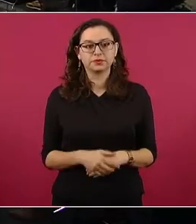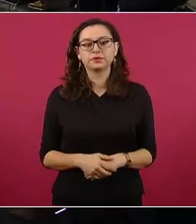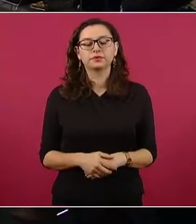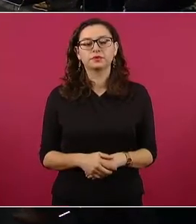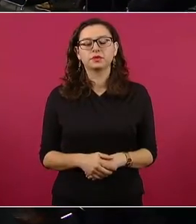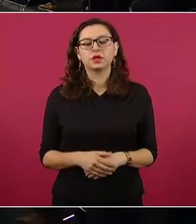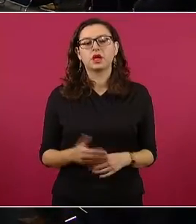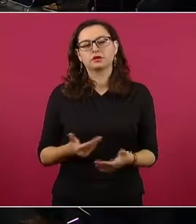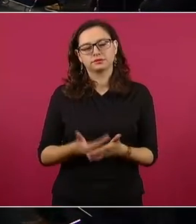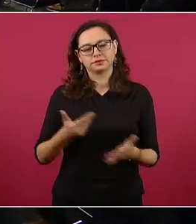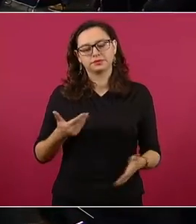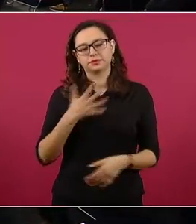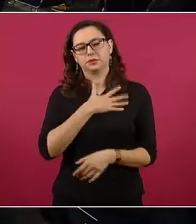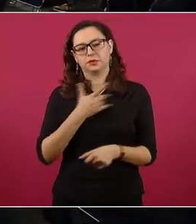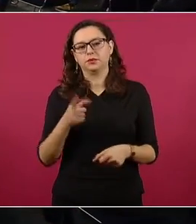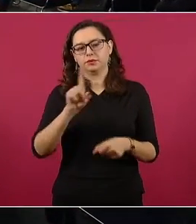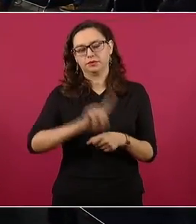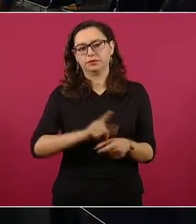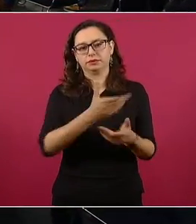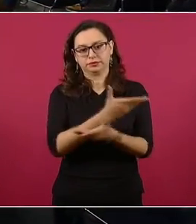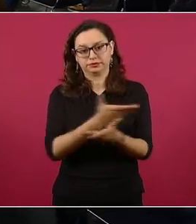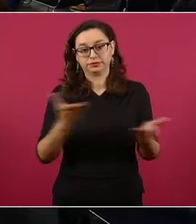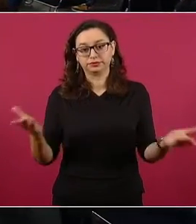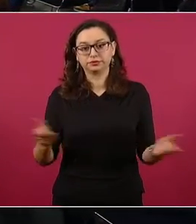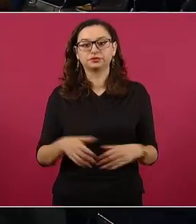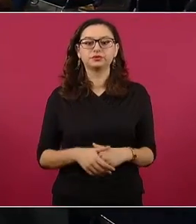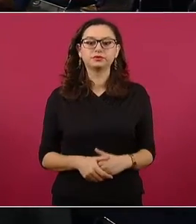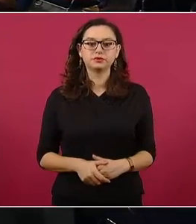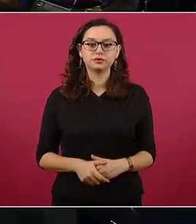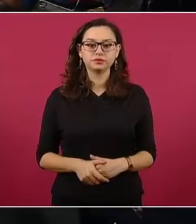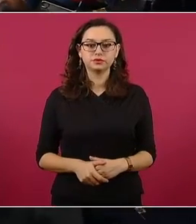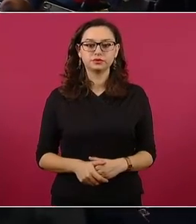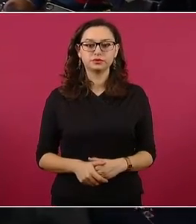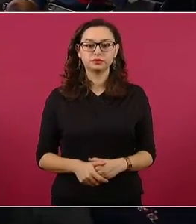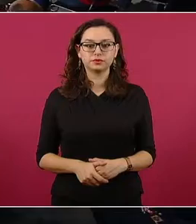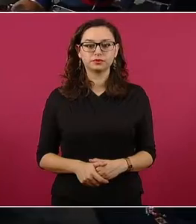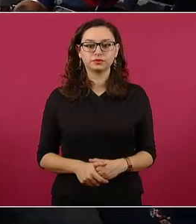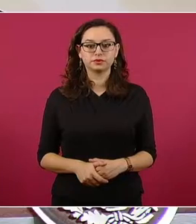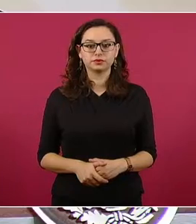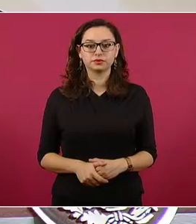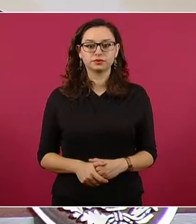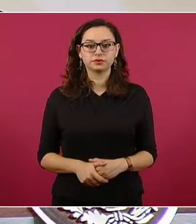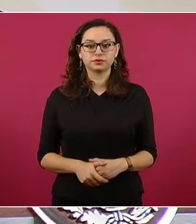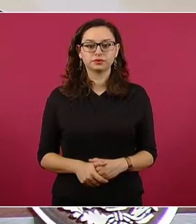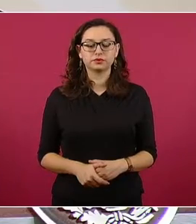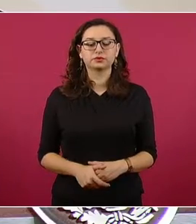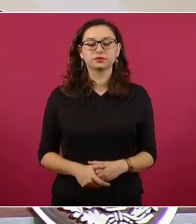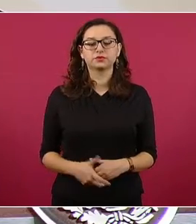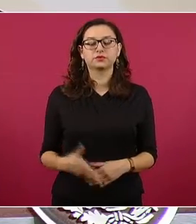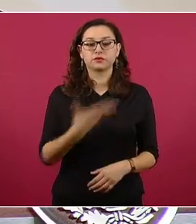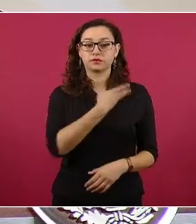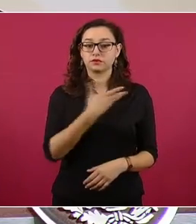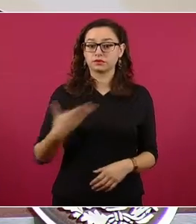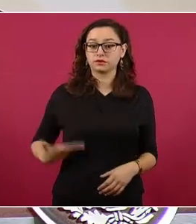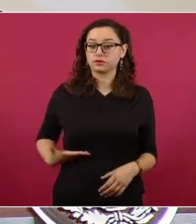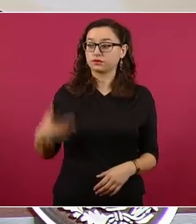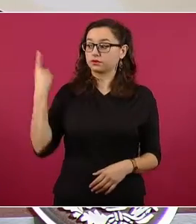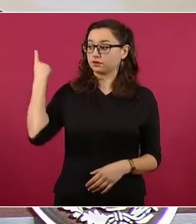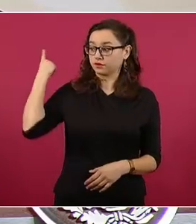todos, decir que estamos cumpliendo con la instrucción del presidente de